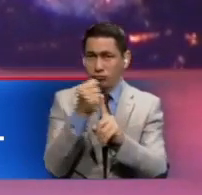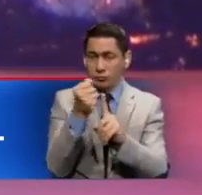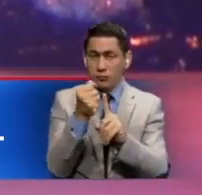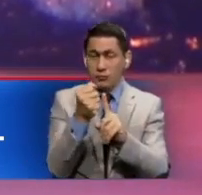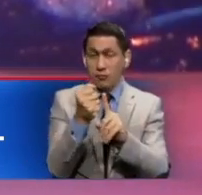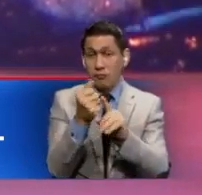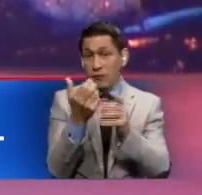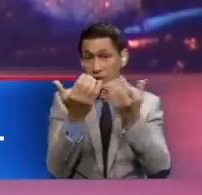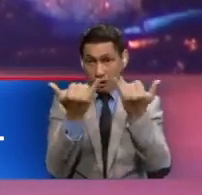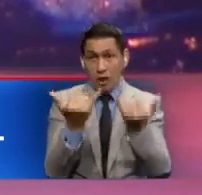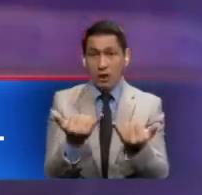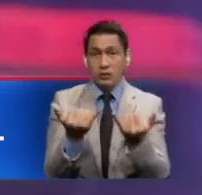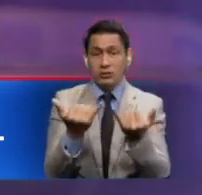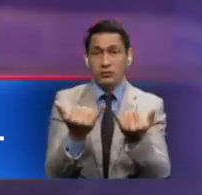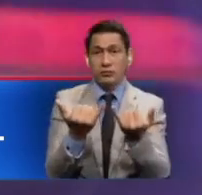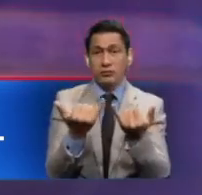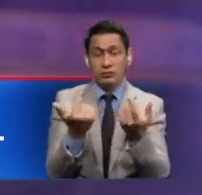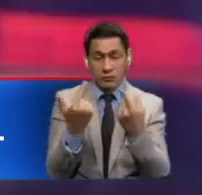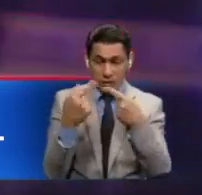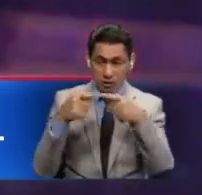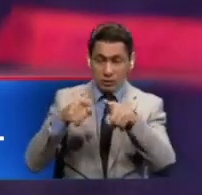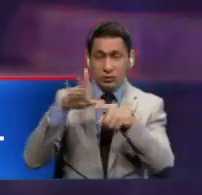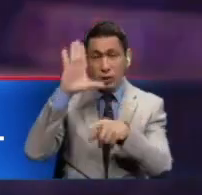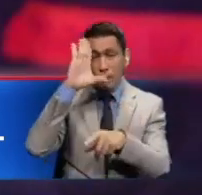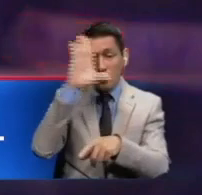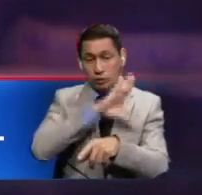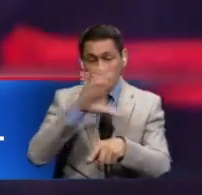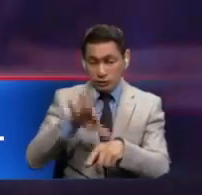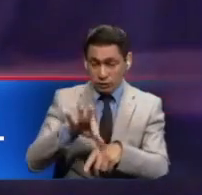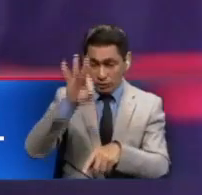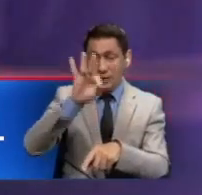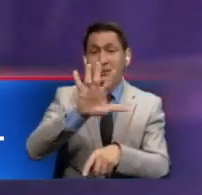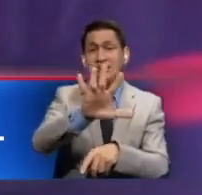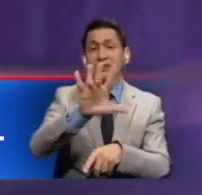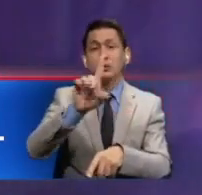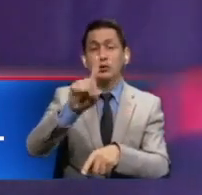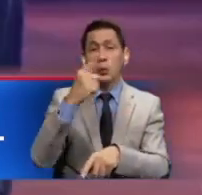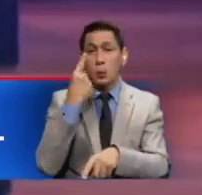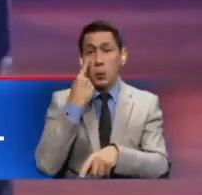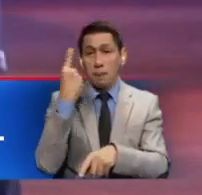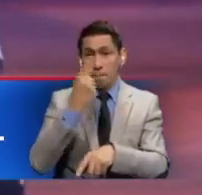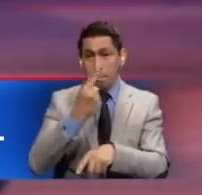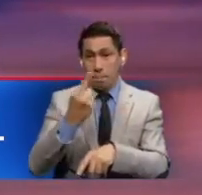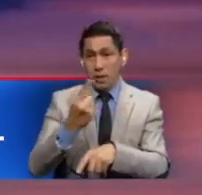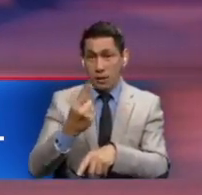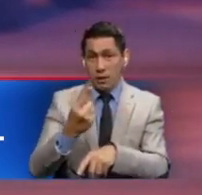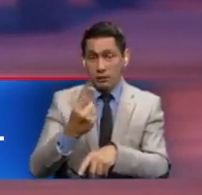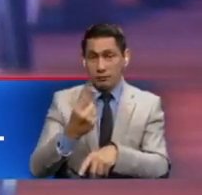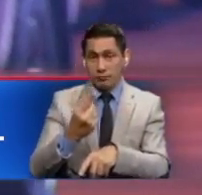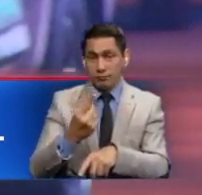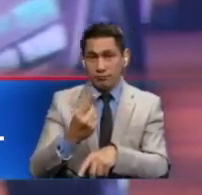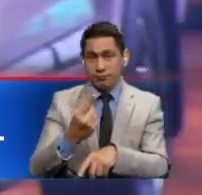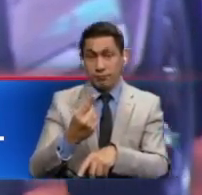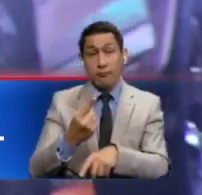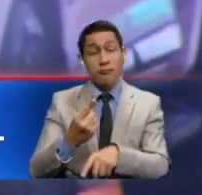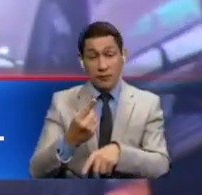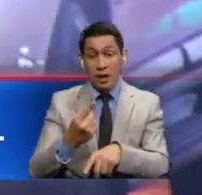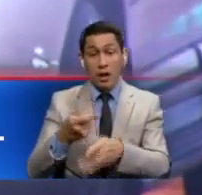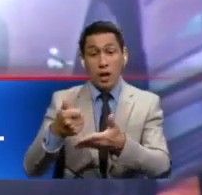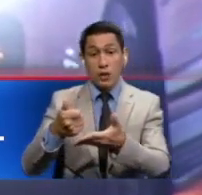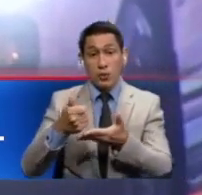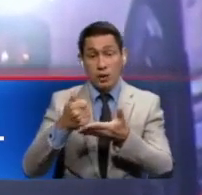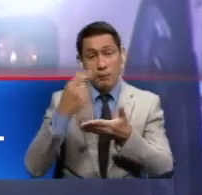de criminalística recogieron cerca de 50 indicios balísticos, entre otras evidencias que servirán